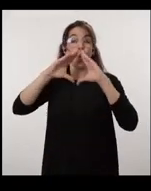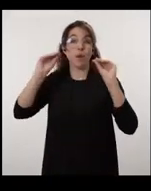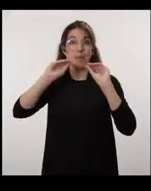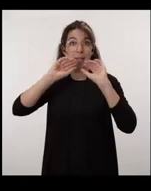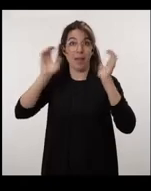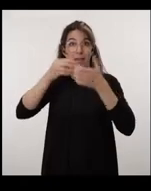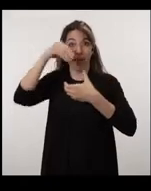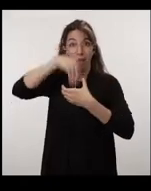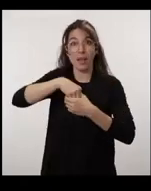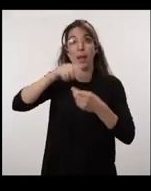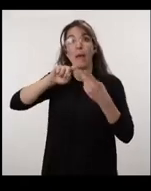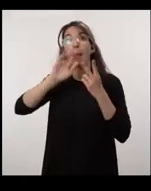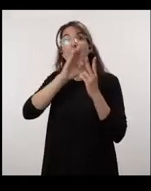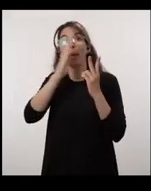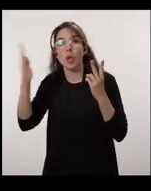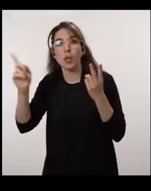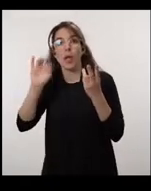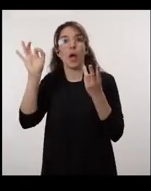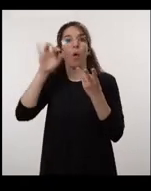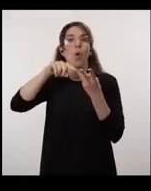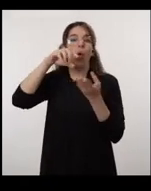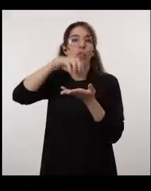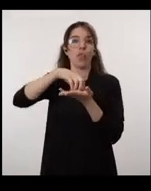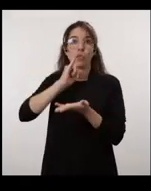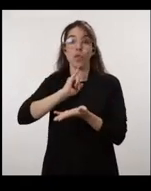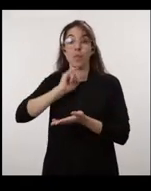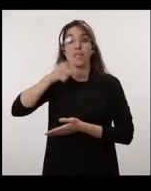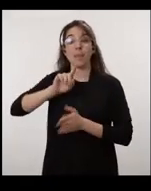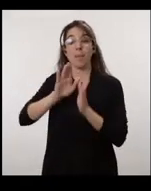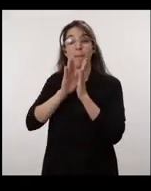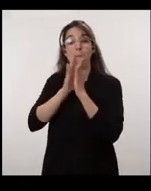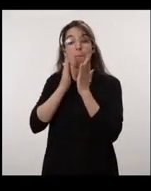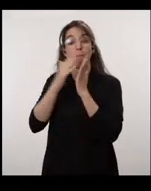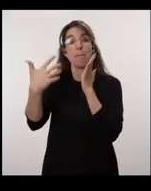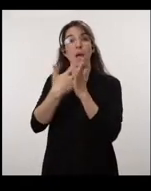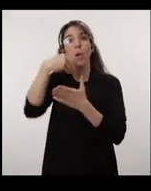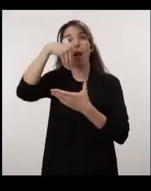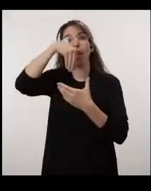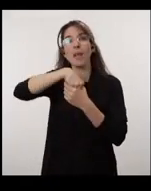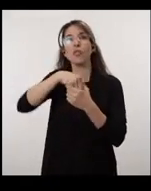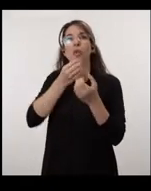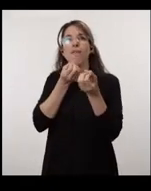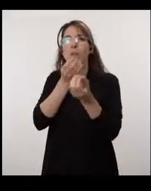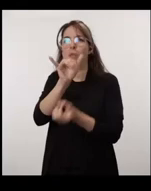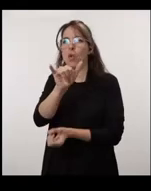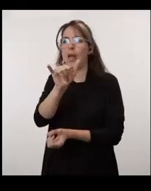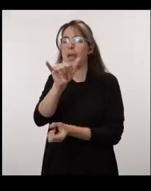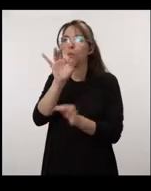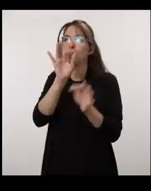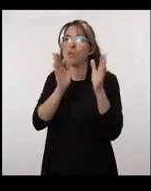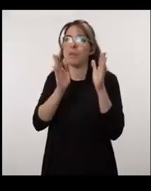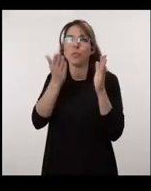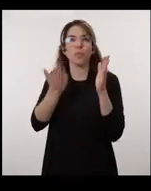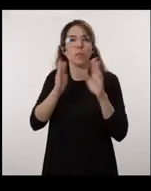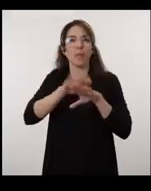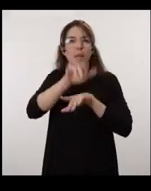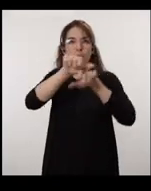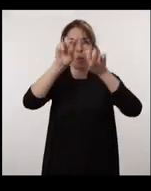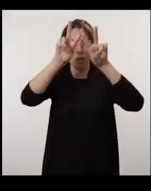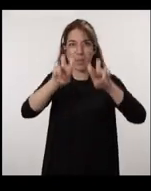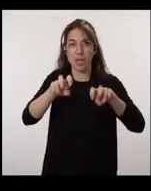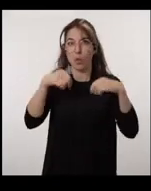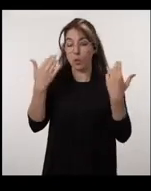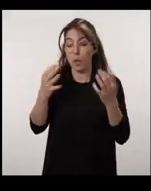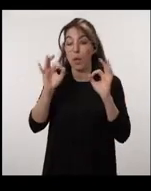biblioteca o el centro de idiomas además el manual contiene información muy necesario en tres momentos clave para los investigadores